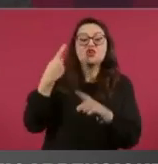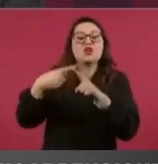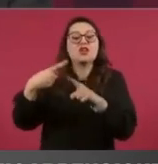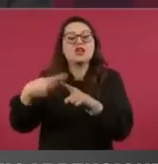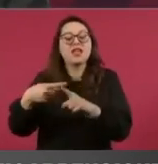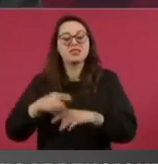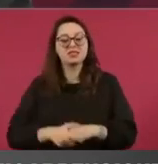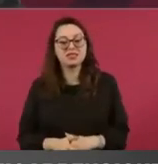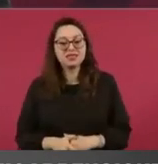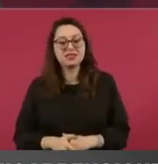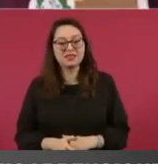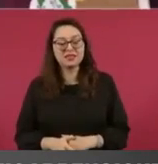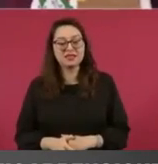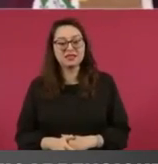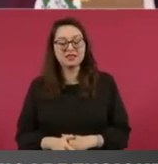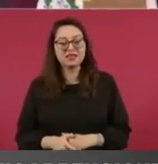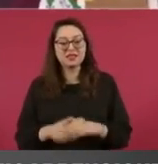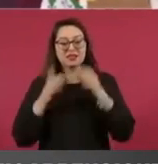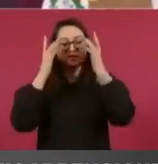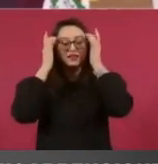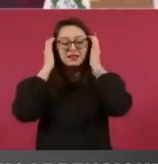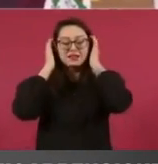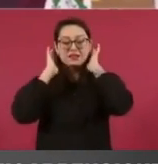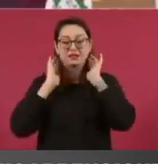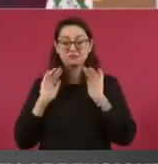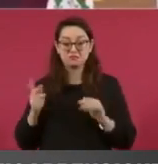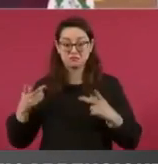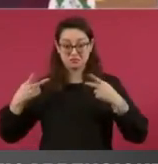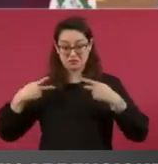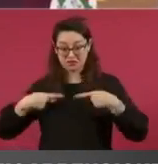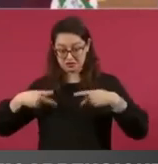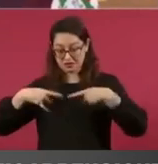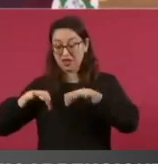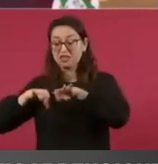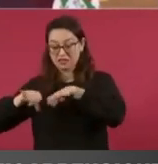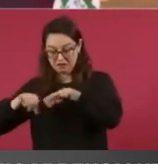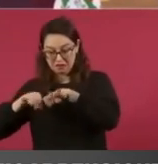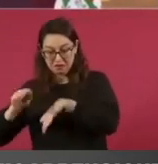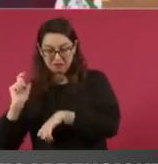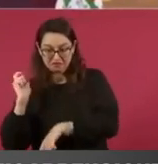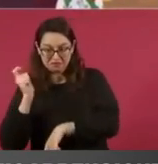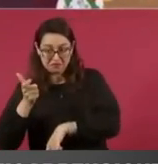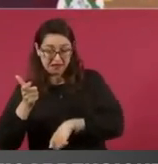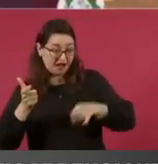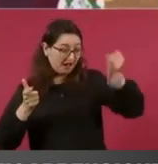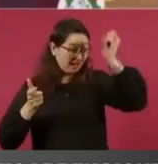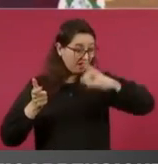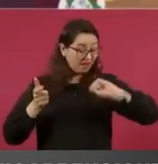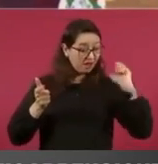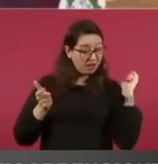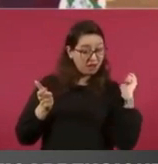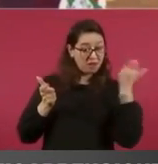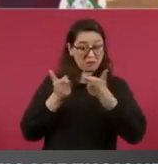para que no sea una carga, ¿no?, directa